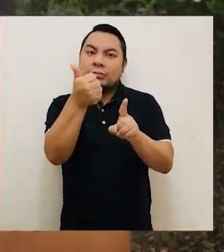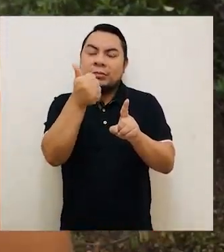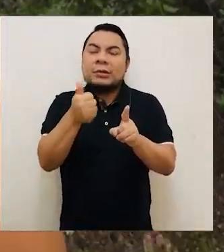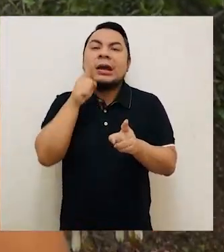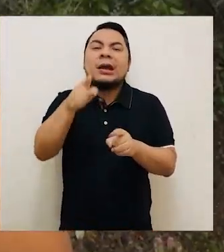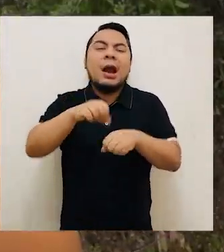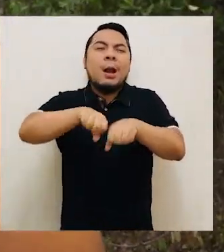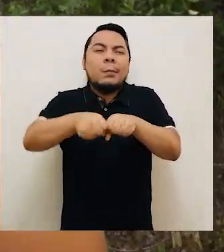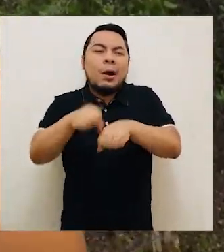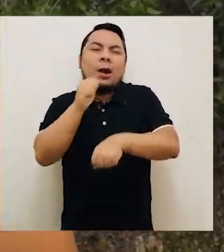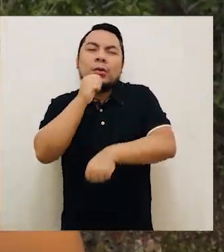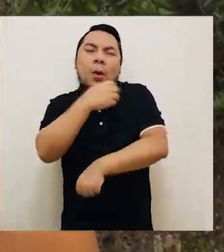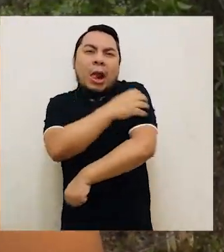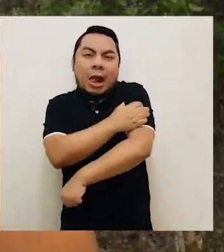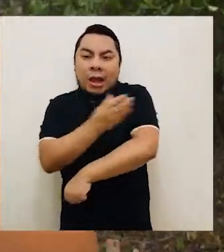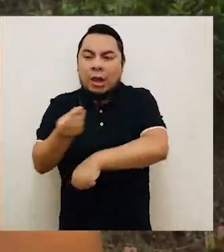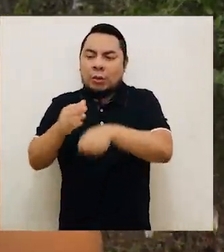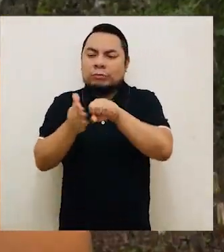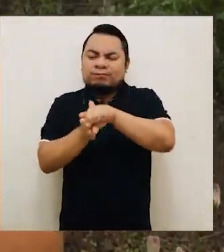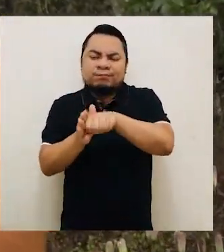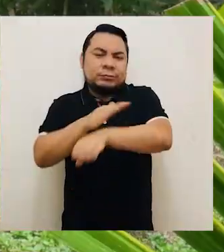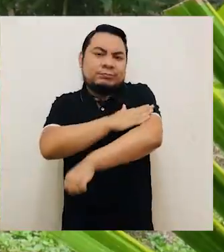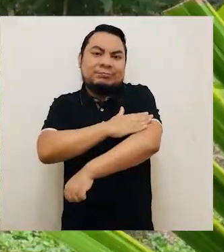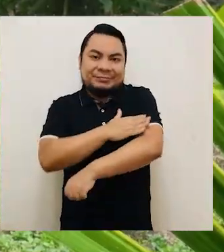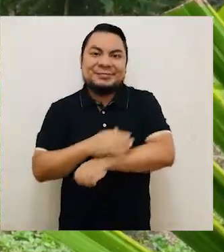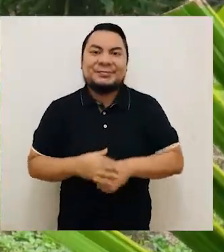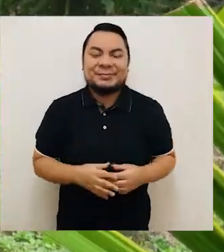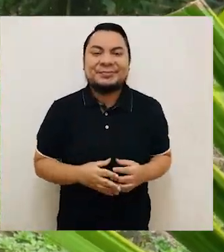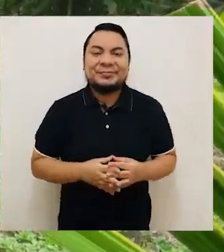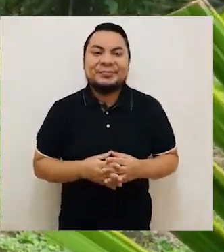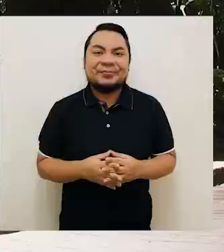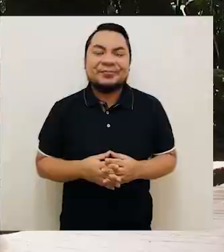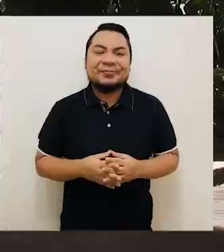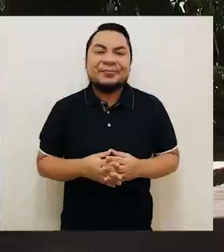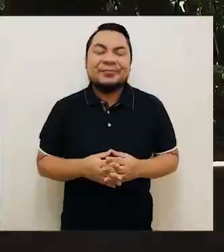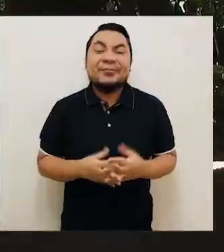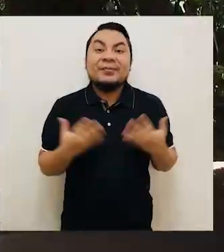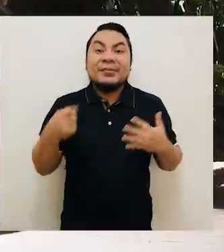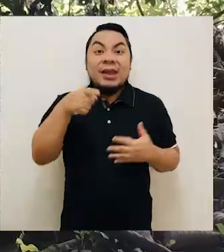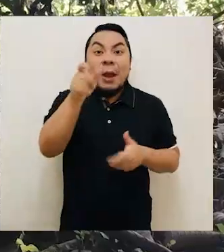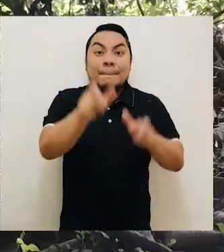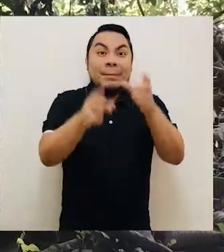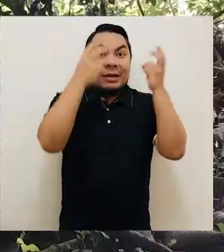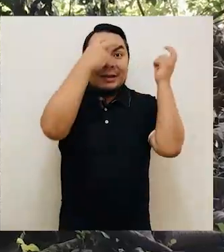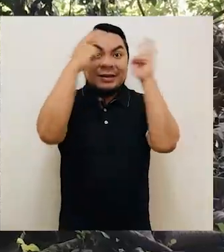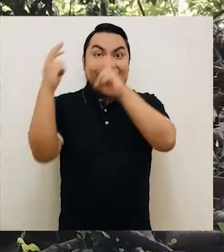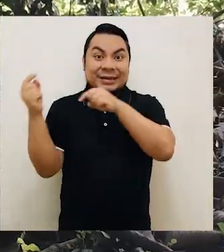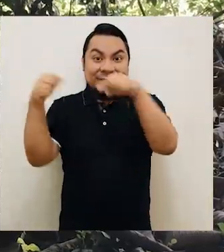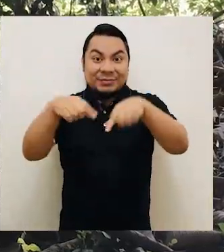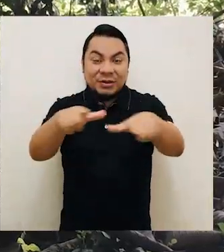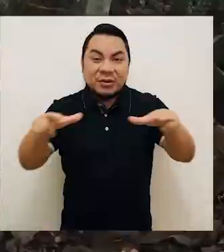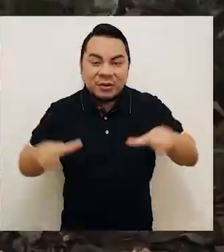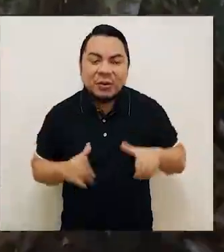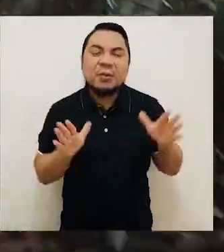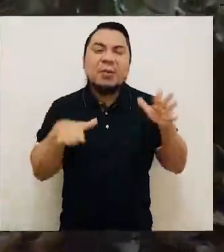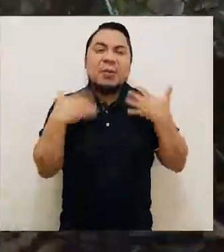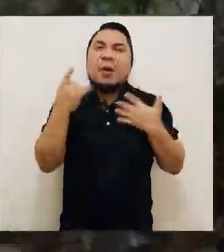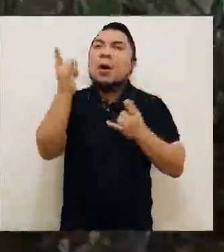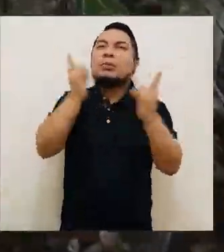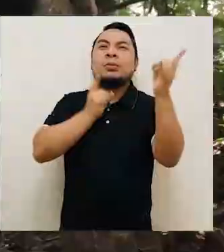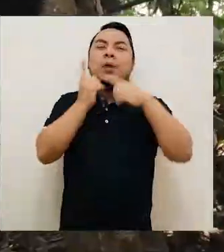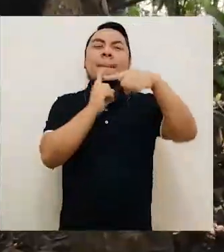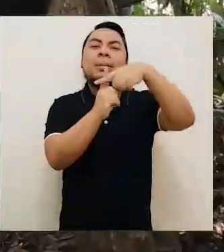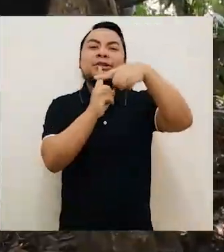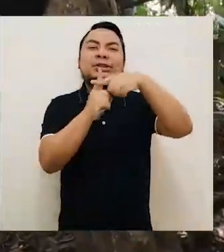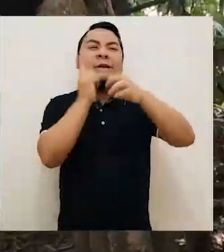bueno para fractura, inflamación, claro, lesiones, ¿no? Los viajeros que vengan a este lugar podrán recargarse de